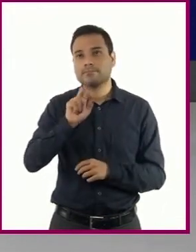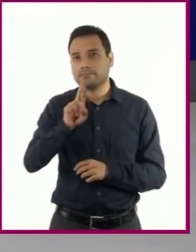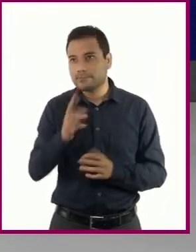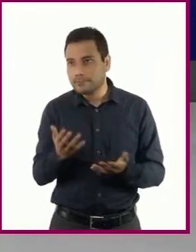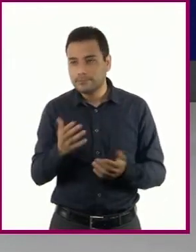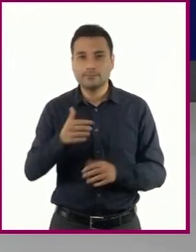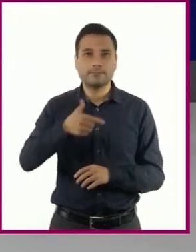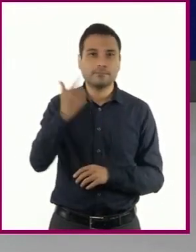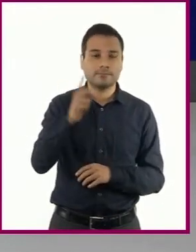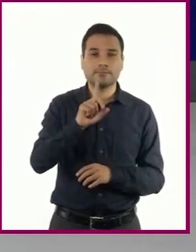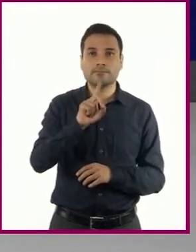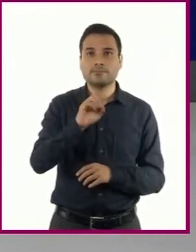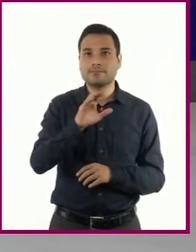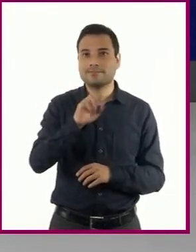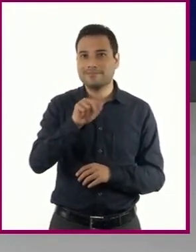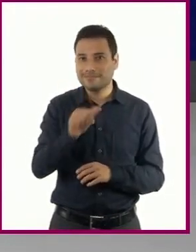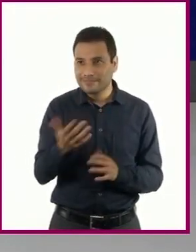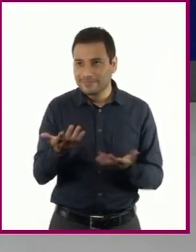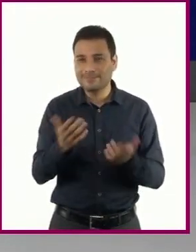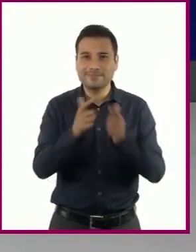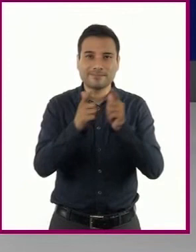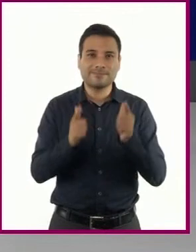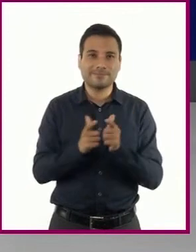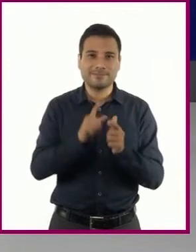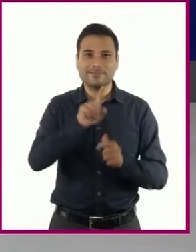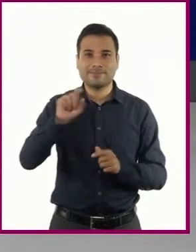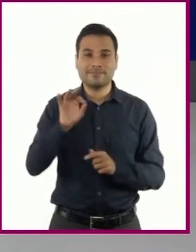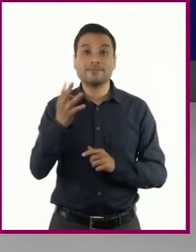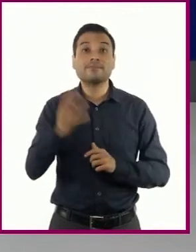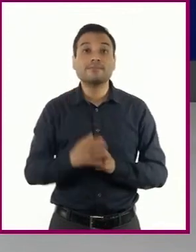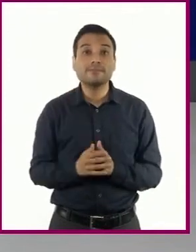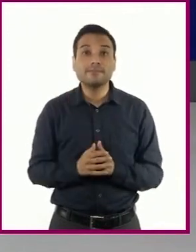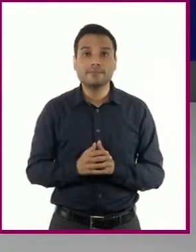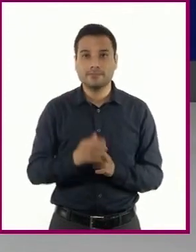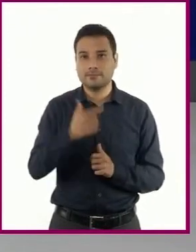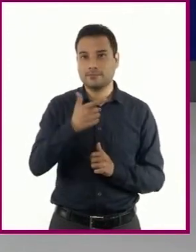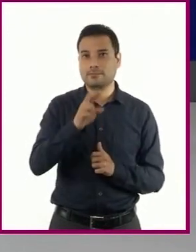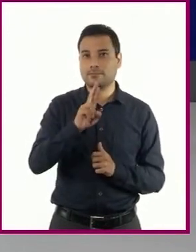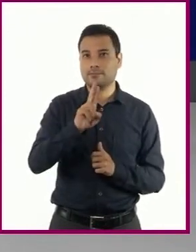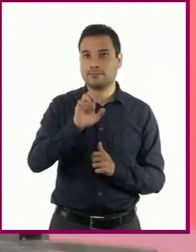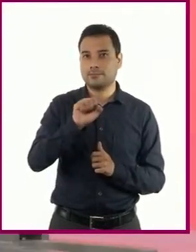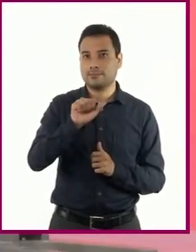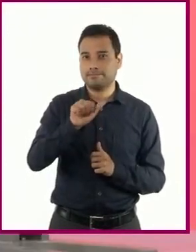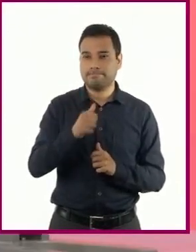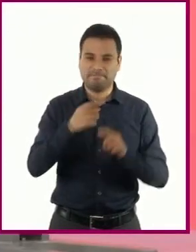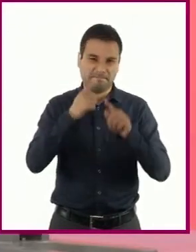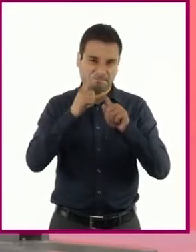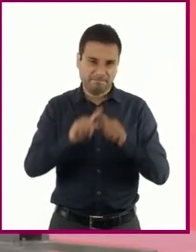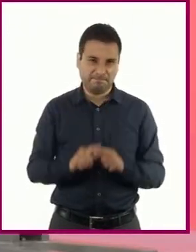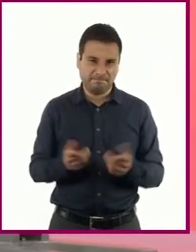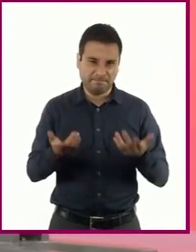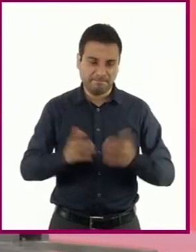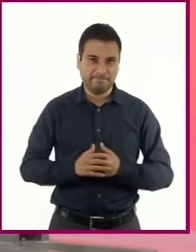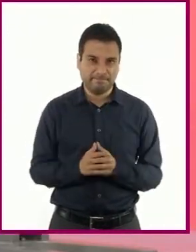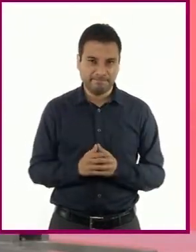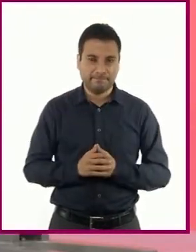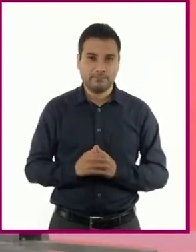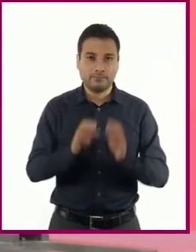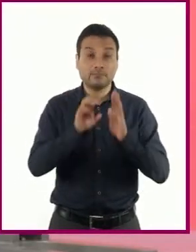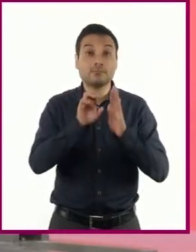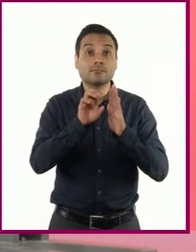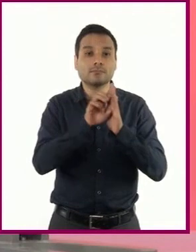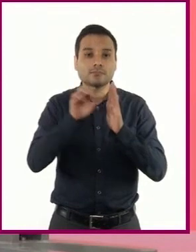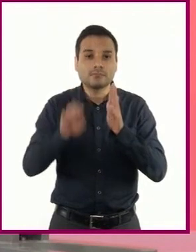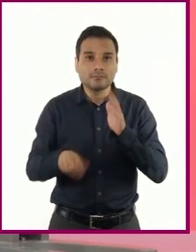12 llamados docenas y de 144 llamados gruesas, entre otros. Pero cuando se trata de